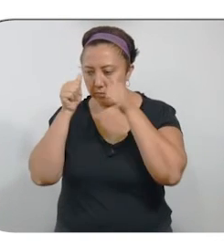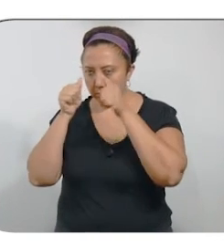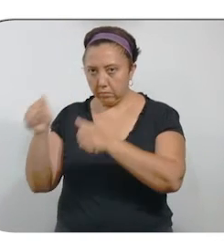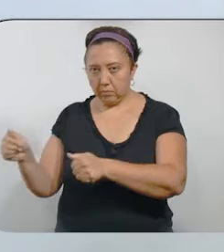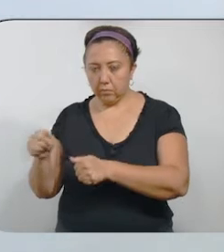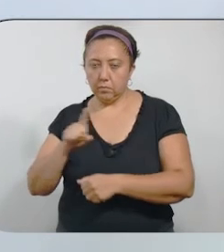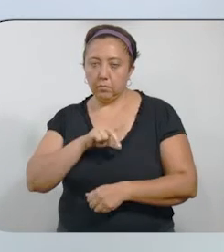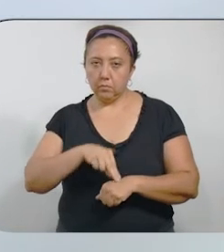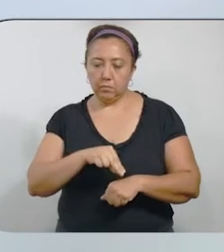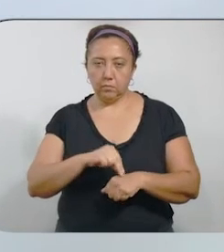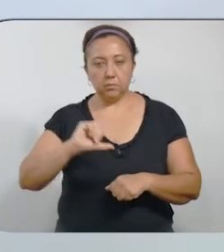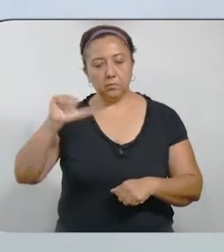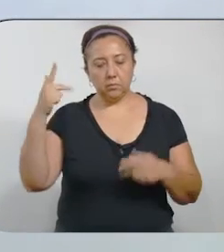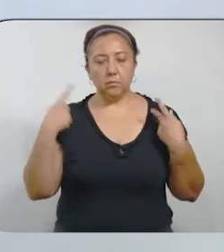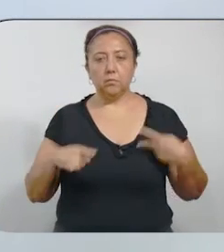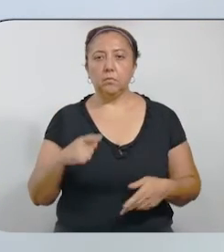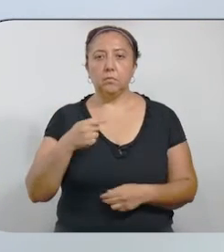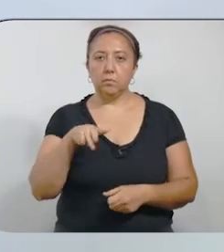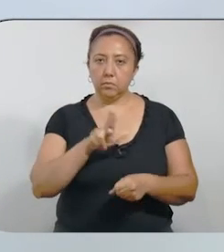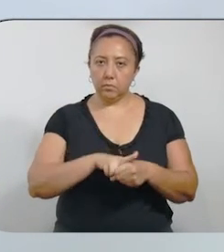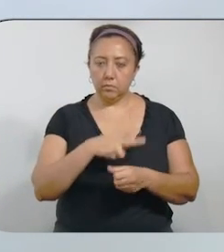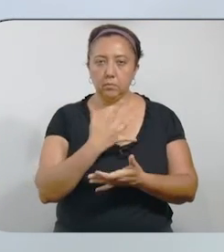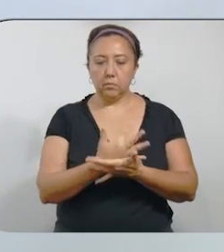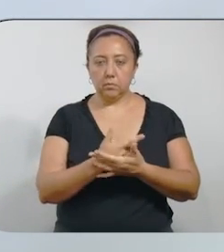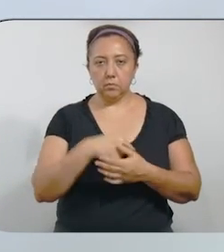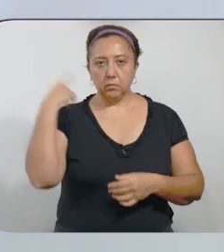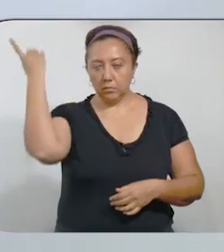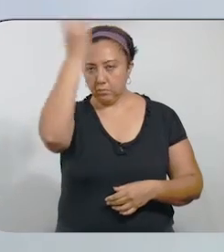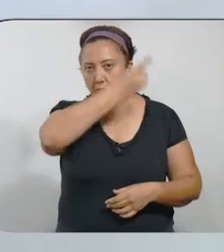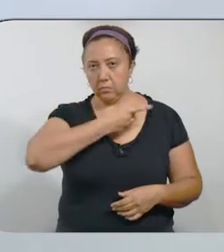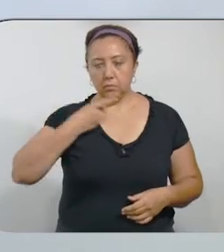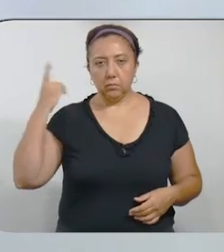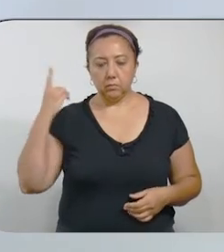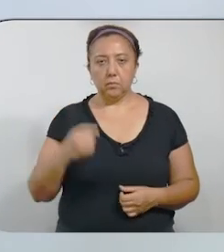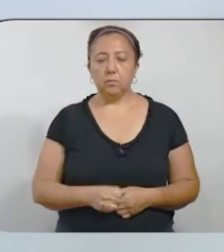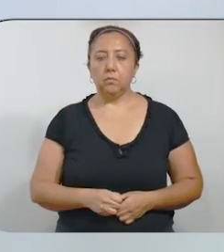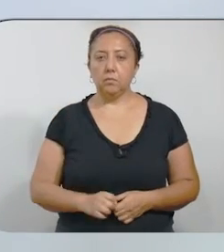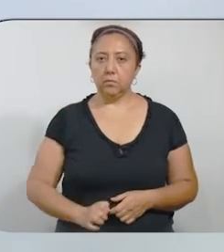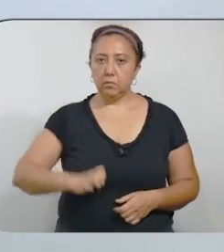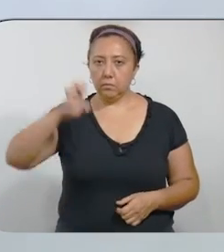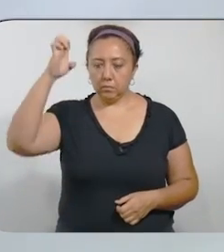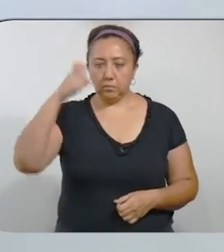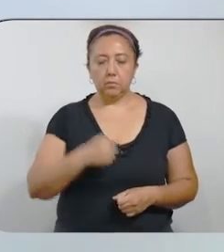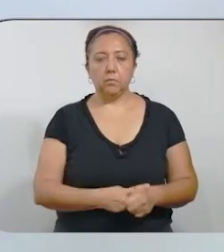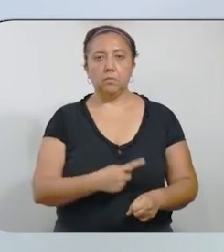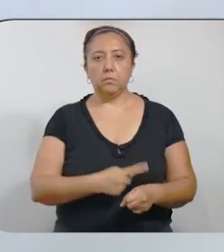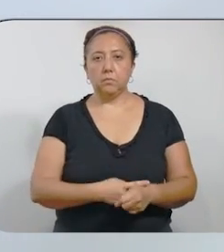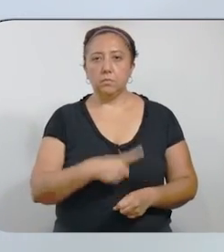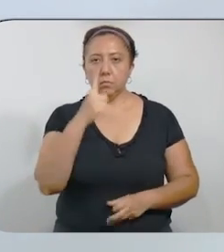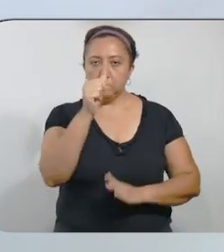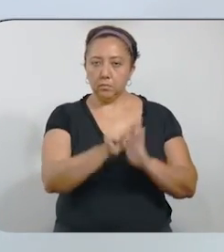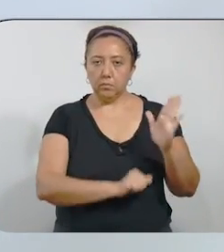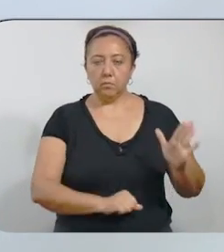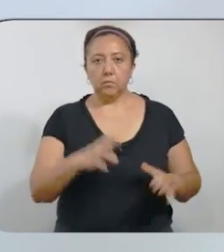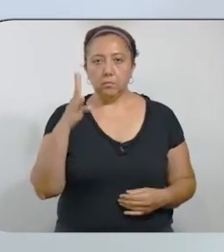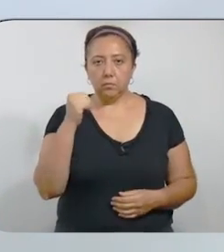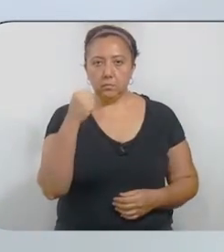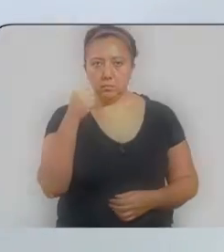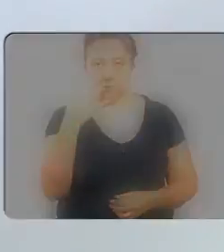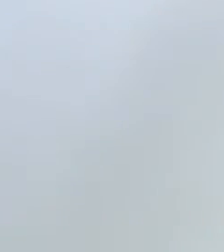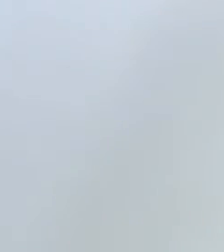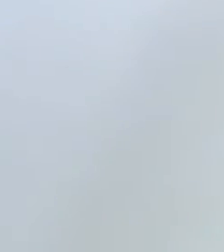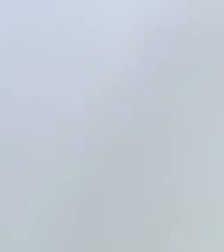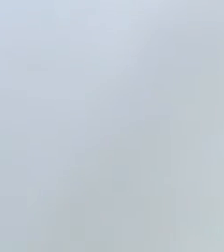total. Hay otros pacientes hospitalizados a la espera de diagnóstico. El rango de edad de los casos confirmados es de un mes a